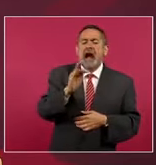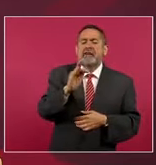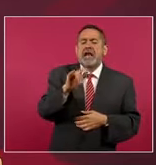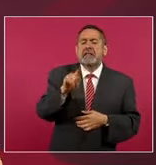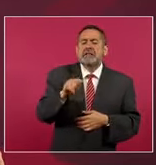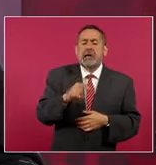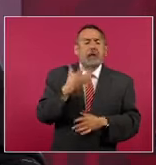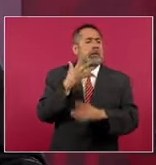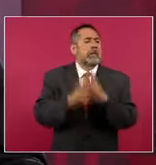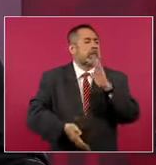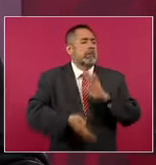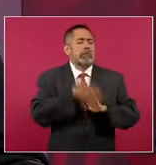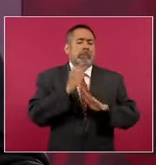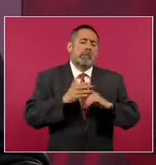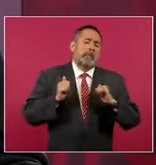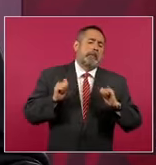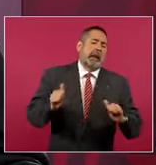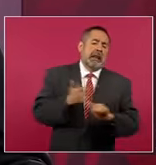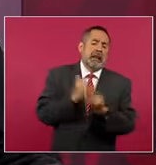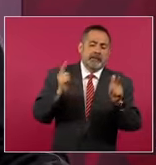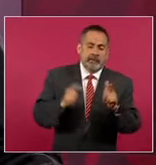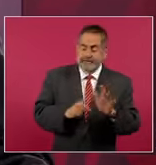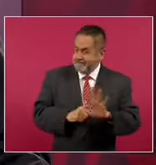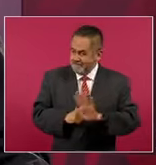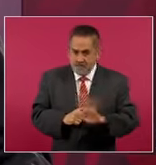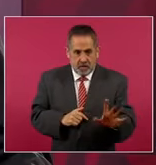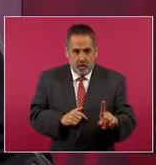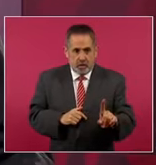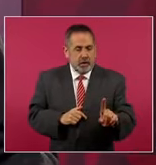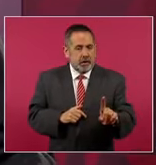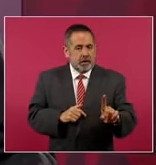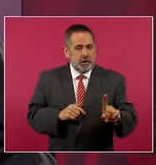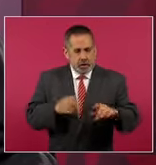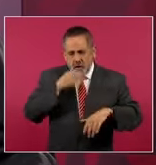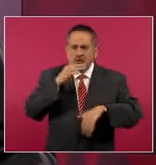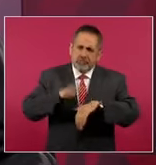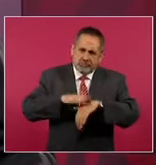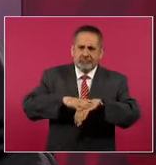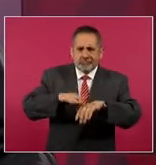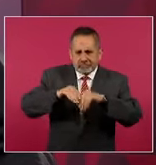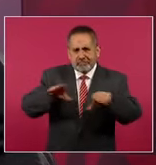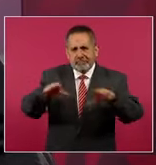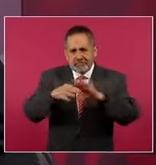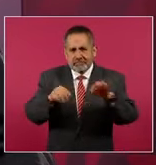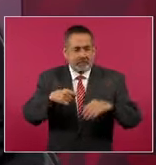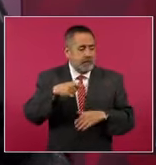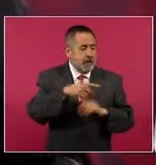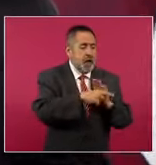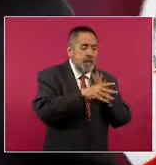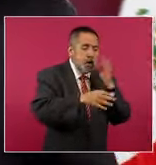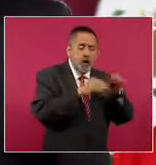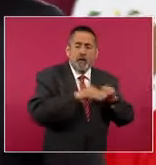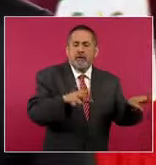Yo les he dado a conocer, nada más que no sale en los